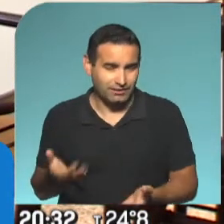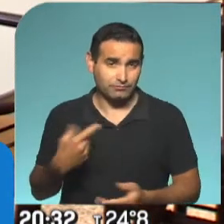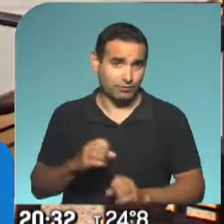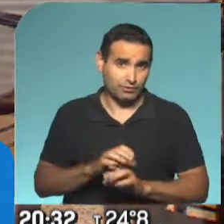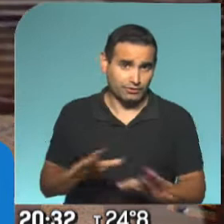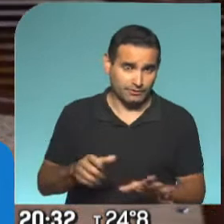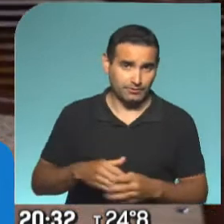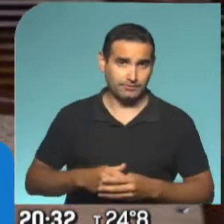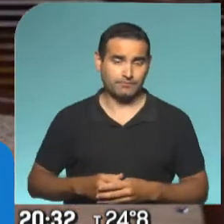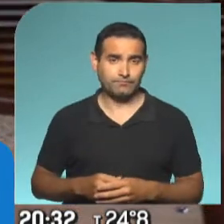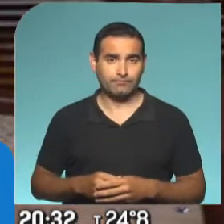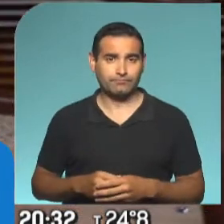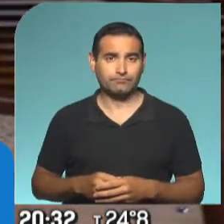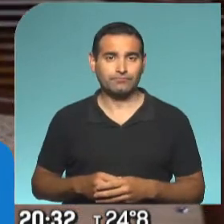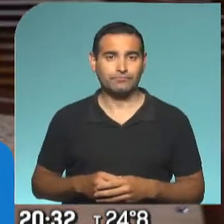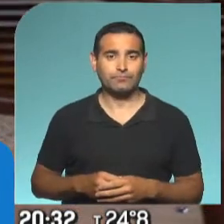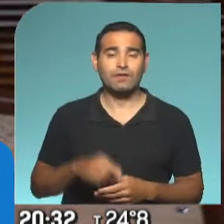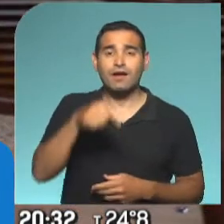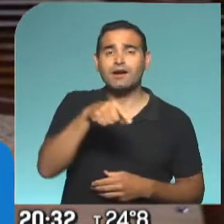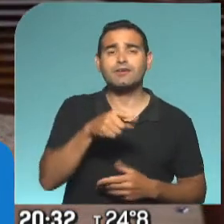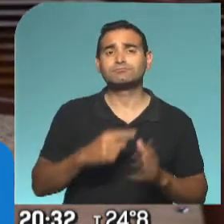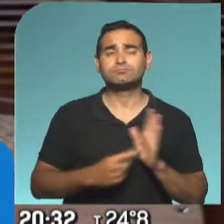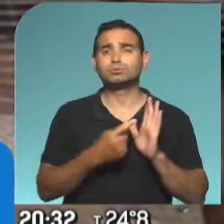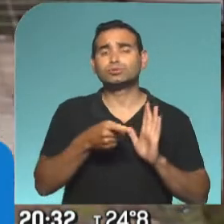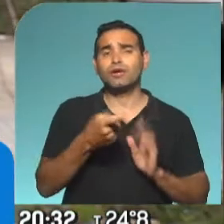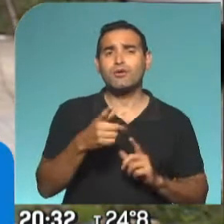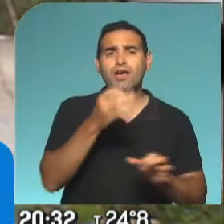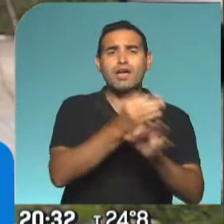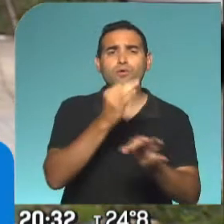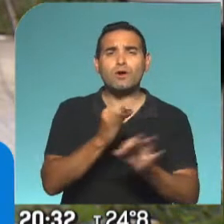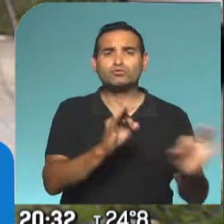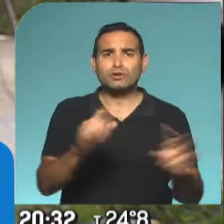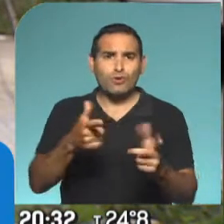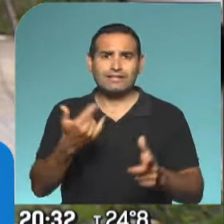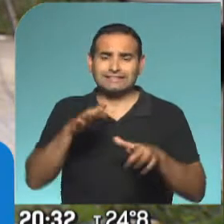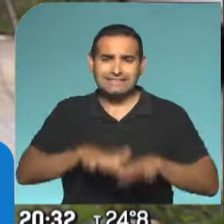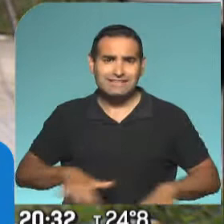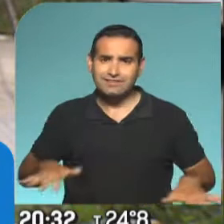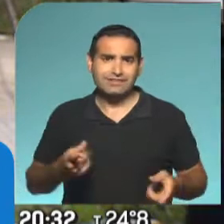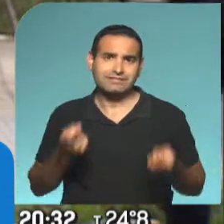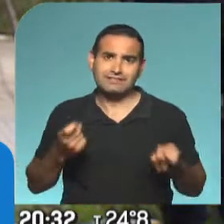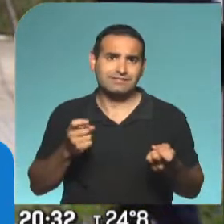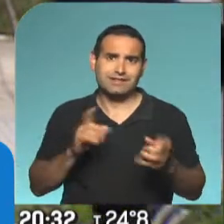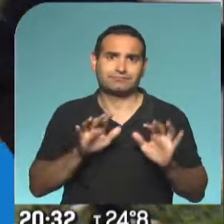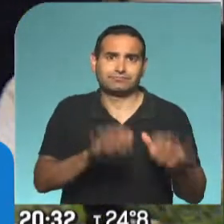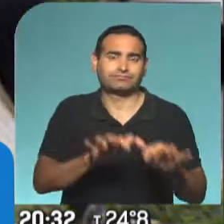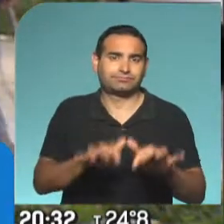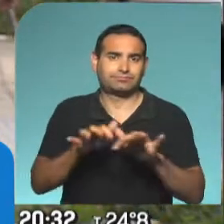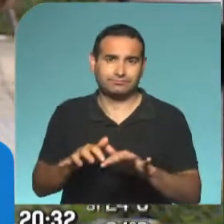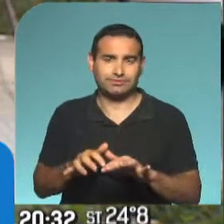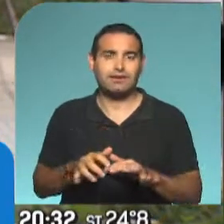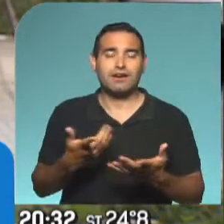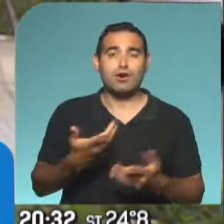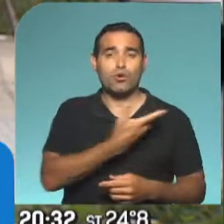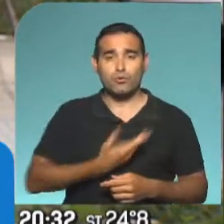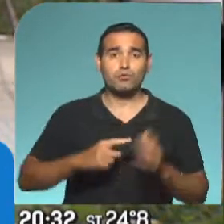terrible, es terrible. Acá el punto central es que no hay las suficientes escuelas para la cantidad de niñas que tienen que asistir. O sea, el